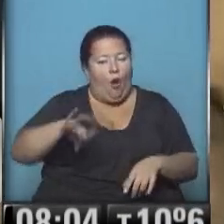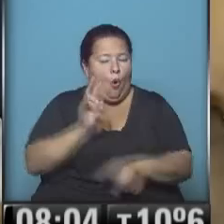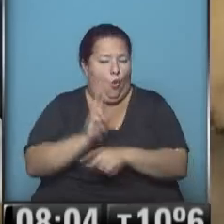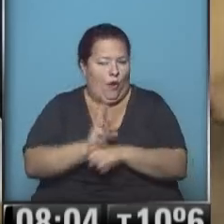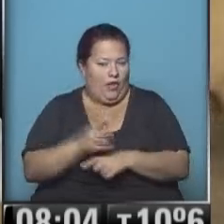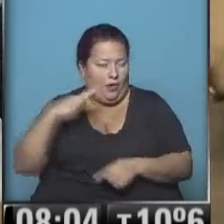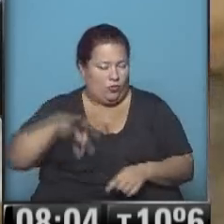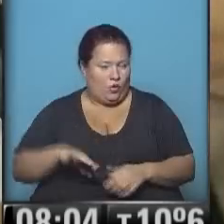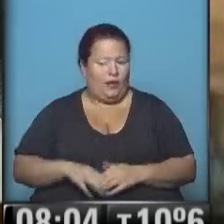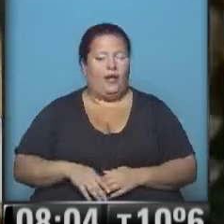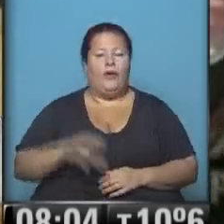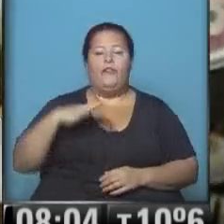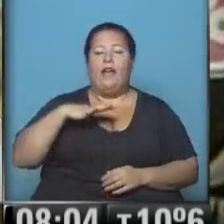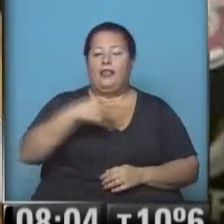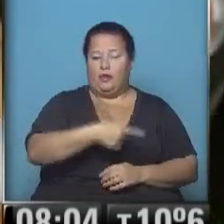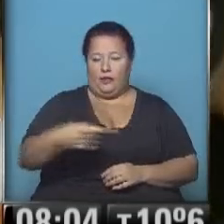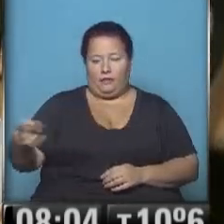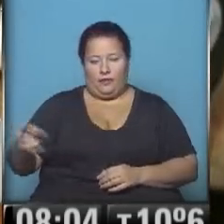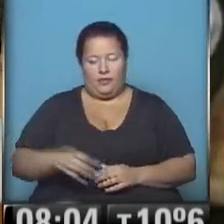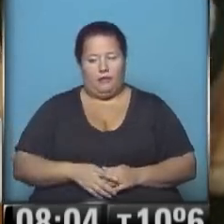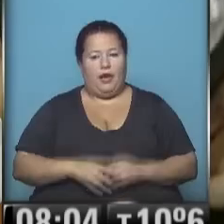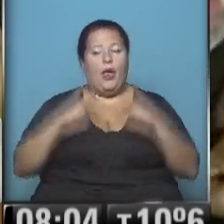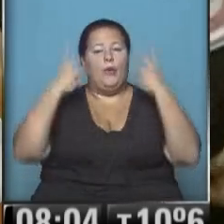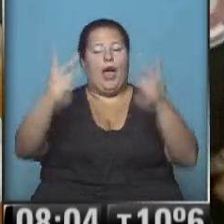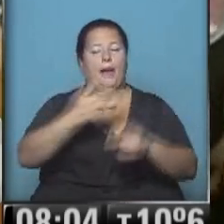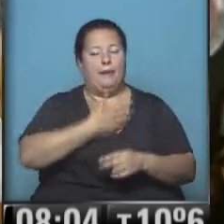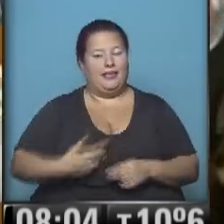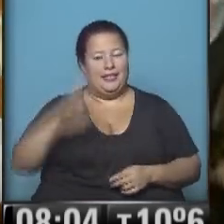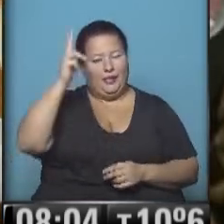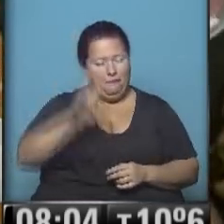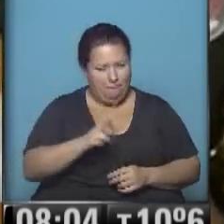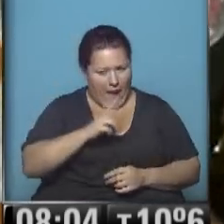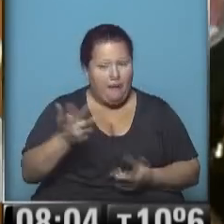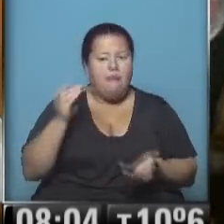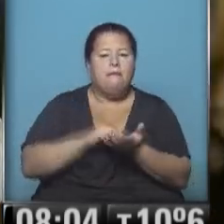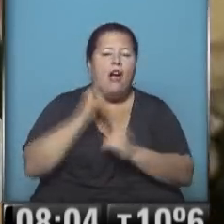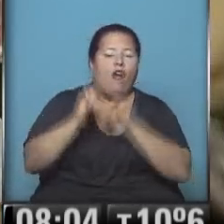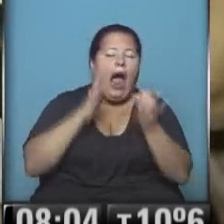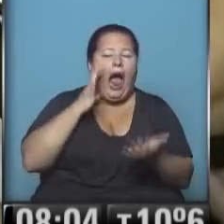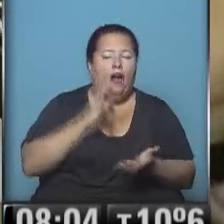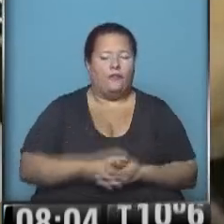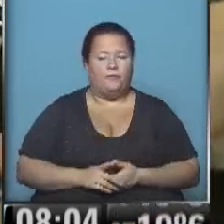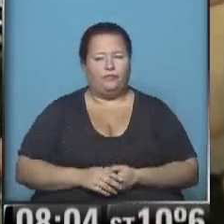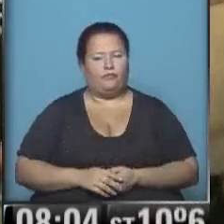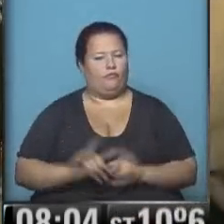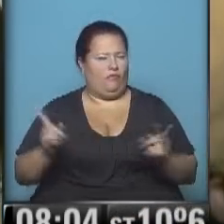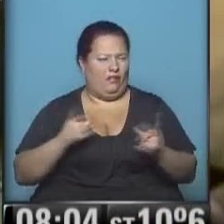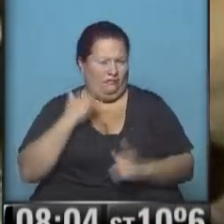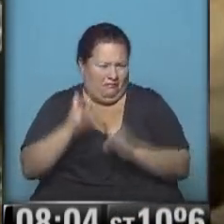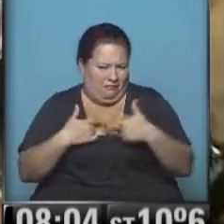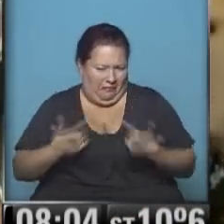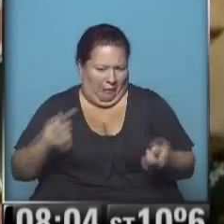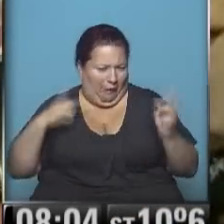cuidar. Estamos a una semana del viaje y el encuentro de la presidenta con el Papa. ¿Algún detalle que se pueda conocer? No, ¿qué detalle puedo